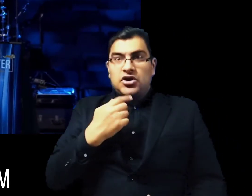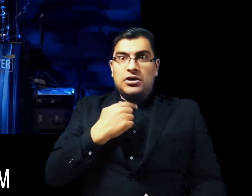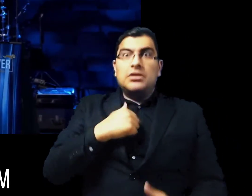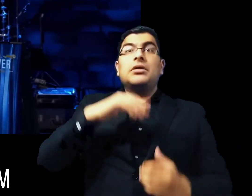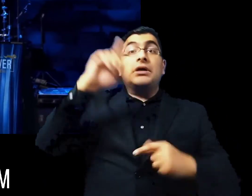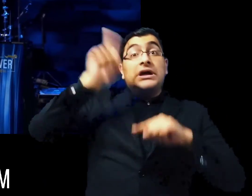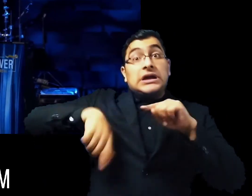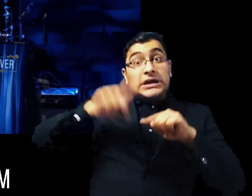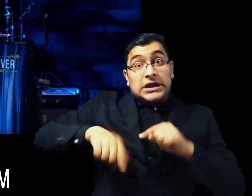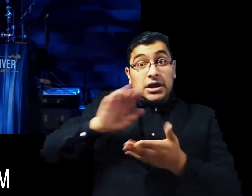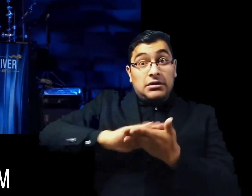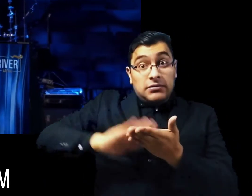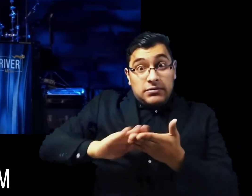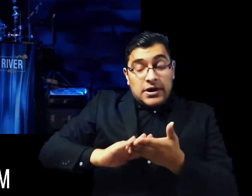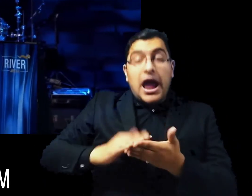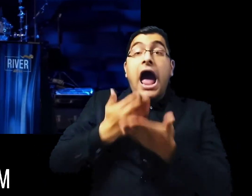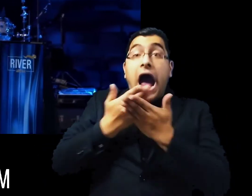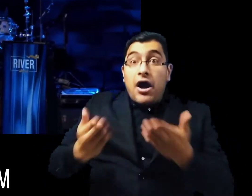padre.